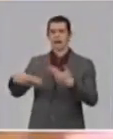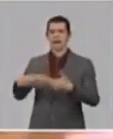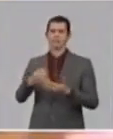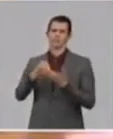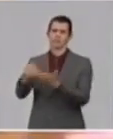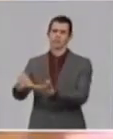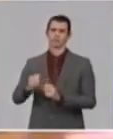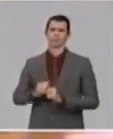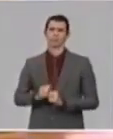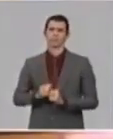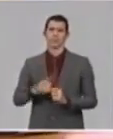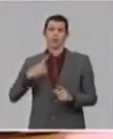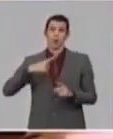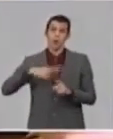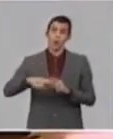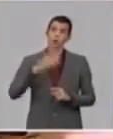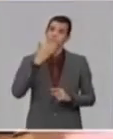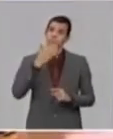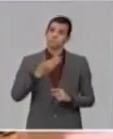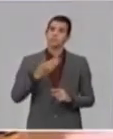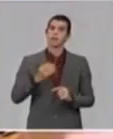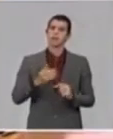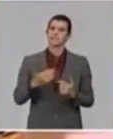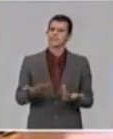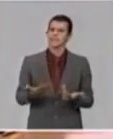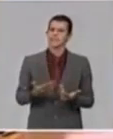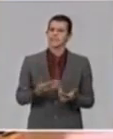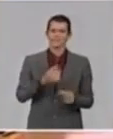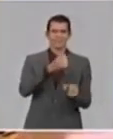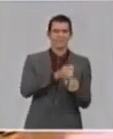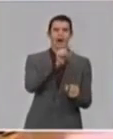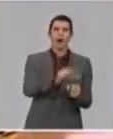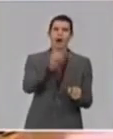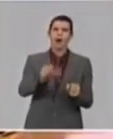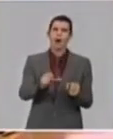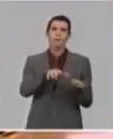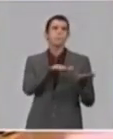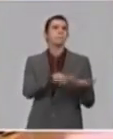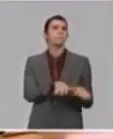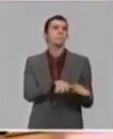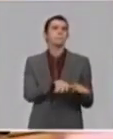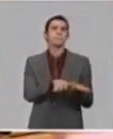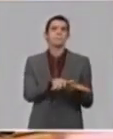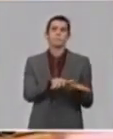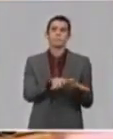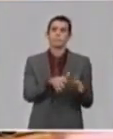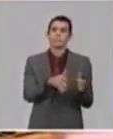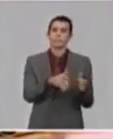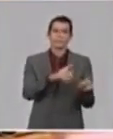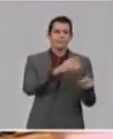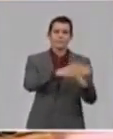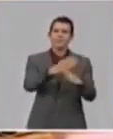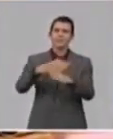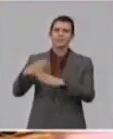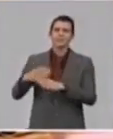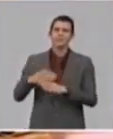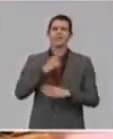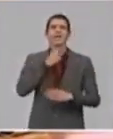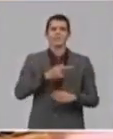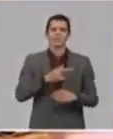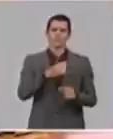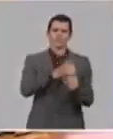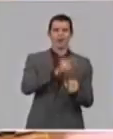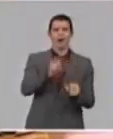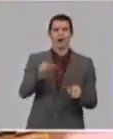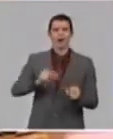no han sido reubicados también pueden incorporarse a la prestación de estos servicios. Trabajadores por cuenta propia que se han acercado también